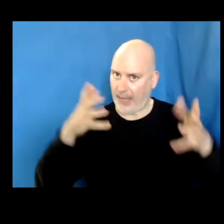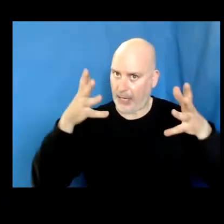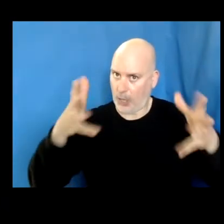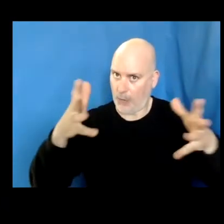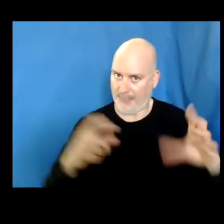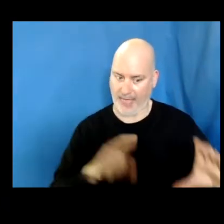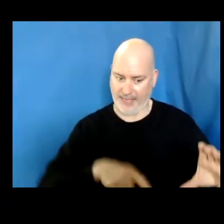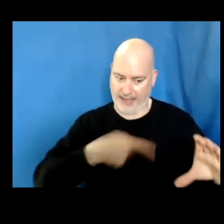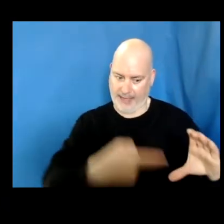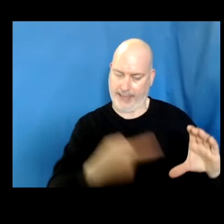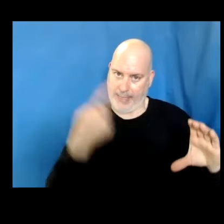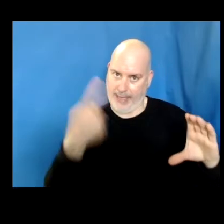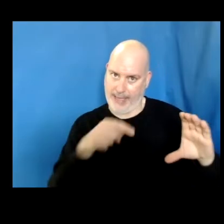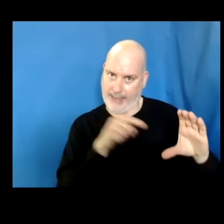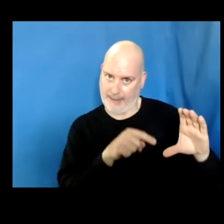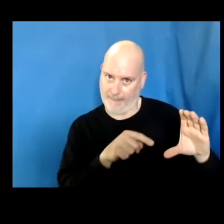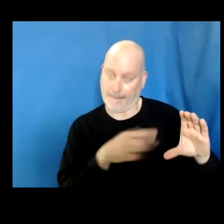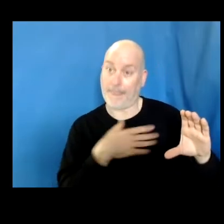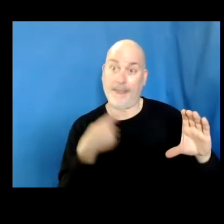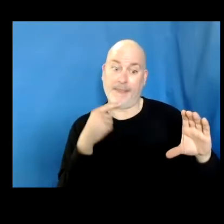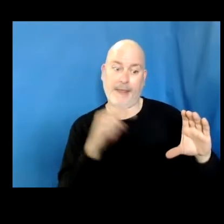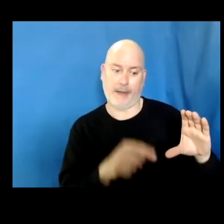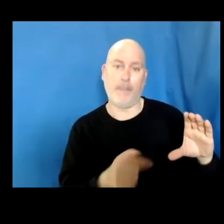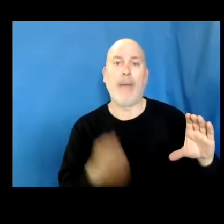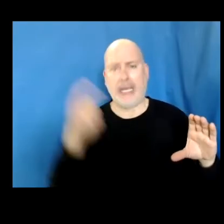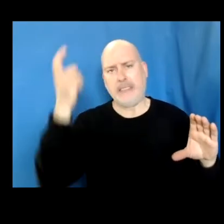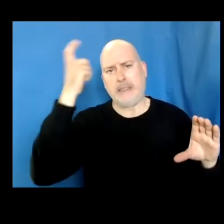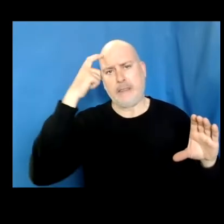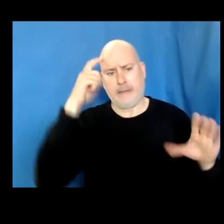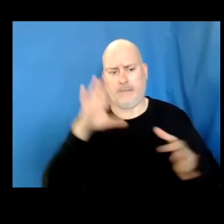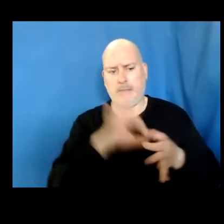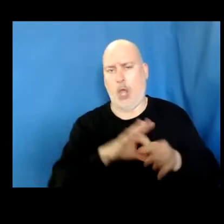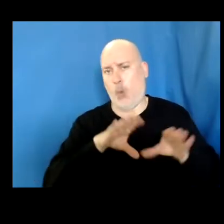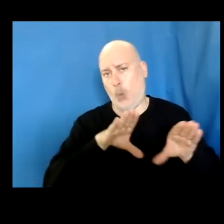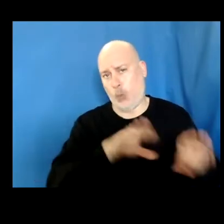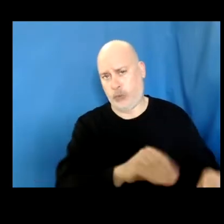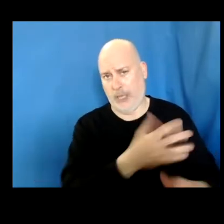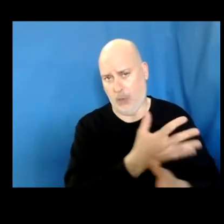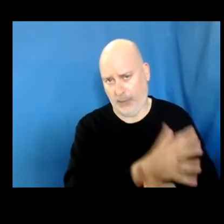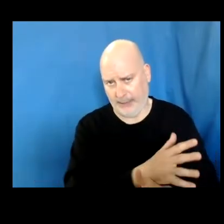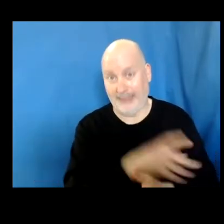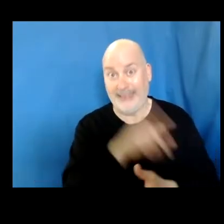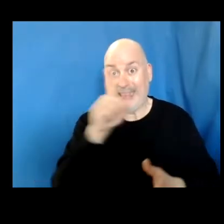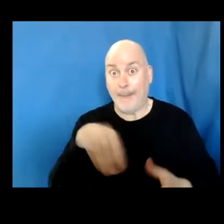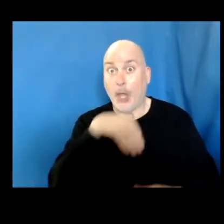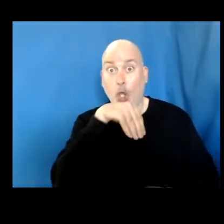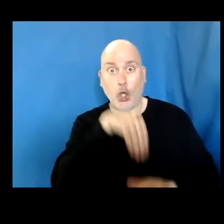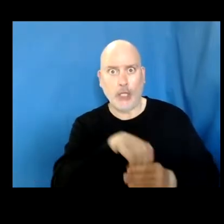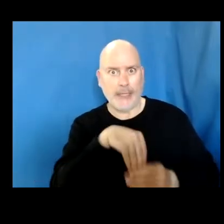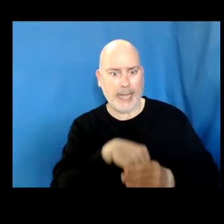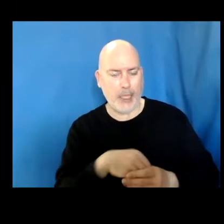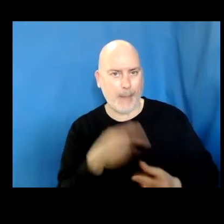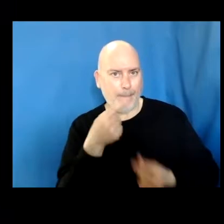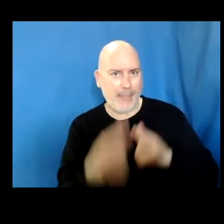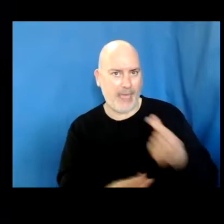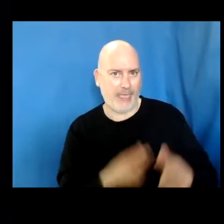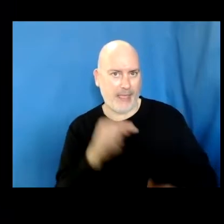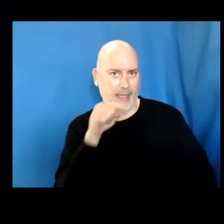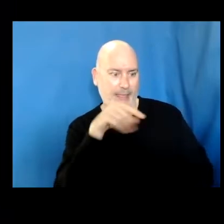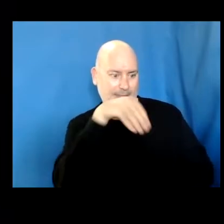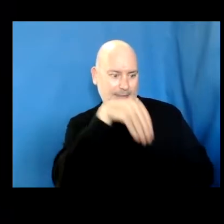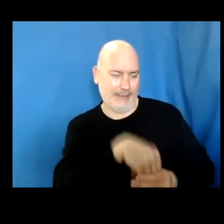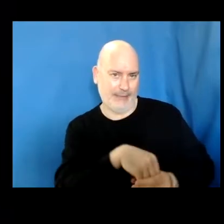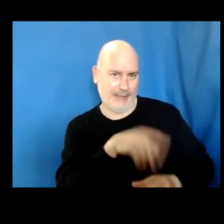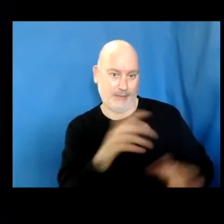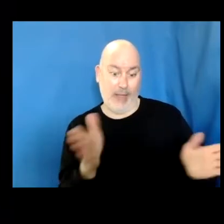ser tanto por la parte intelectual del niño como por el contenido en las piezas que puede tener